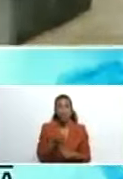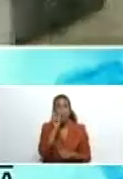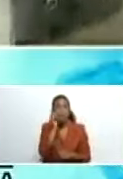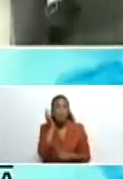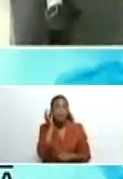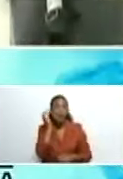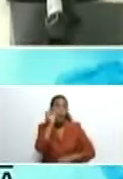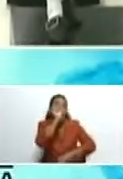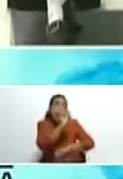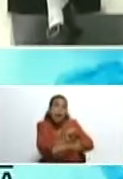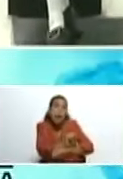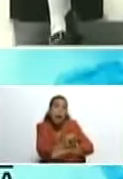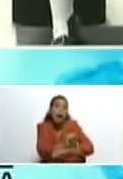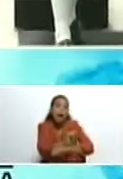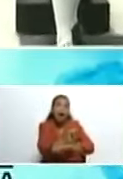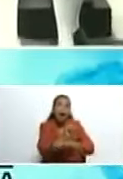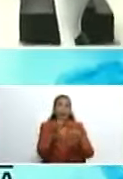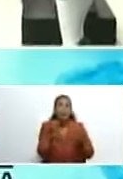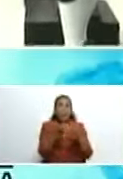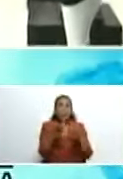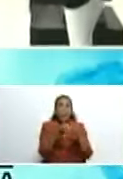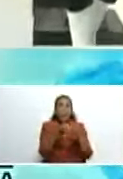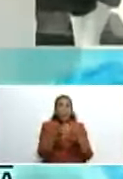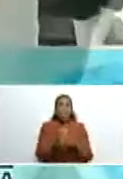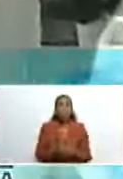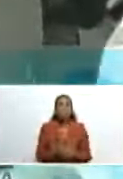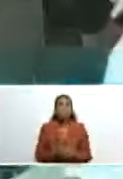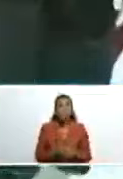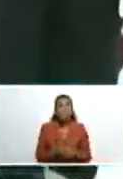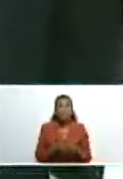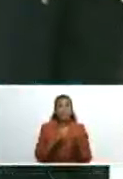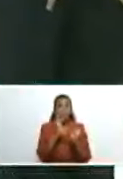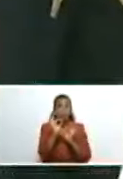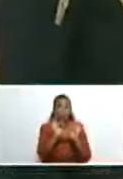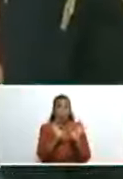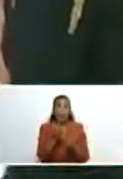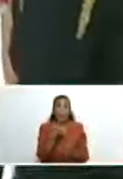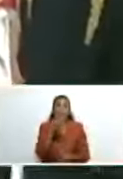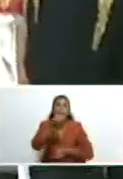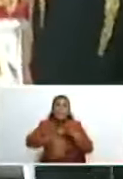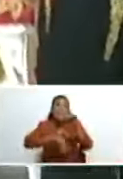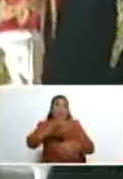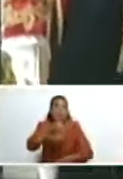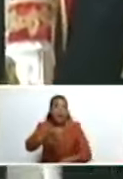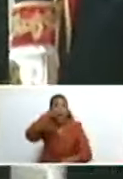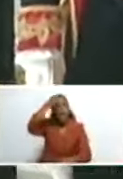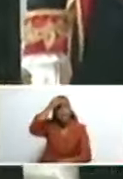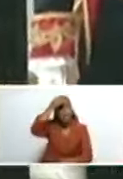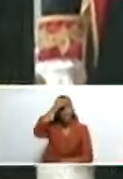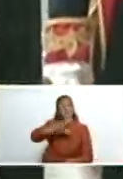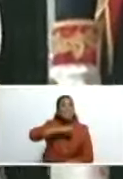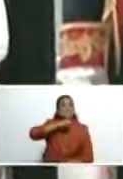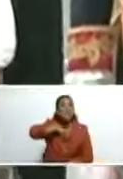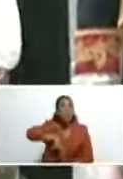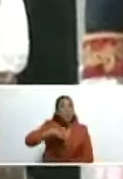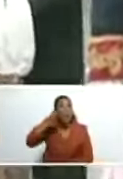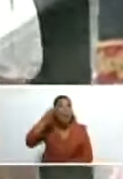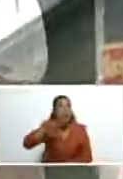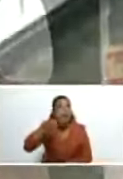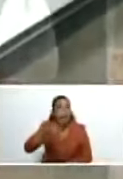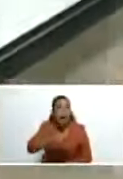y mujeres que compusieron esa sociedad. Esto es un museo escuela, además. Vas aprendiendo al